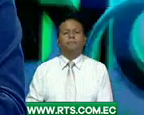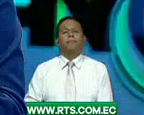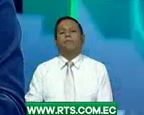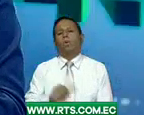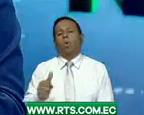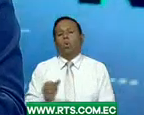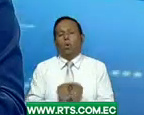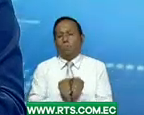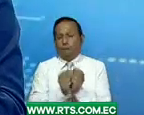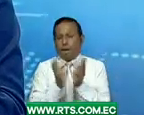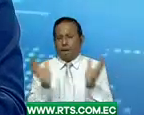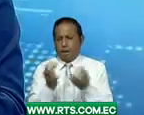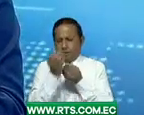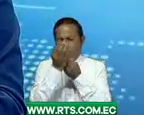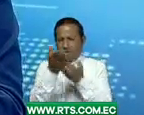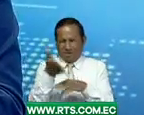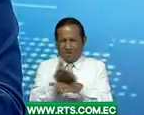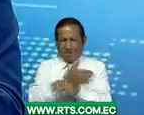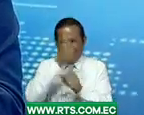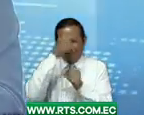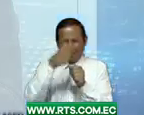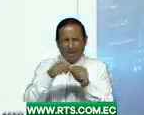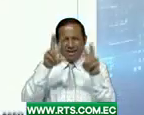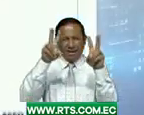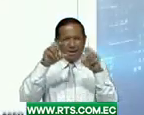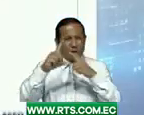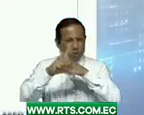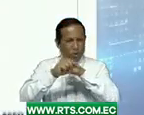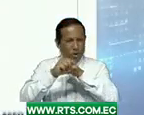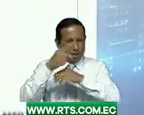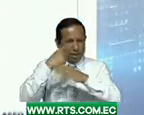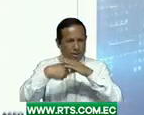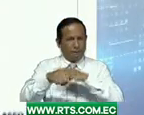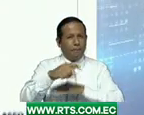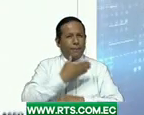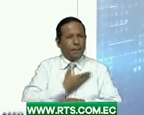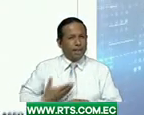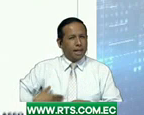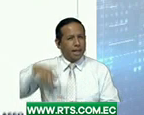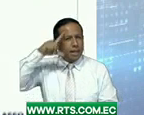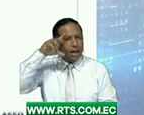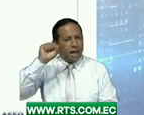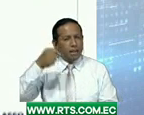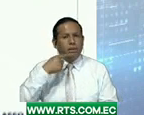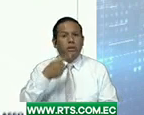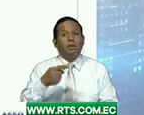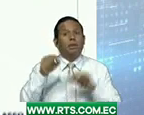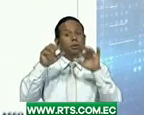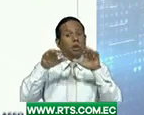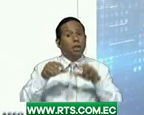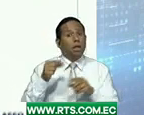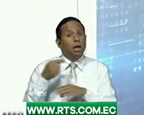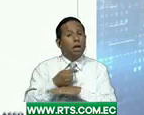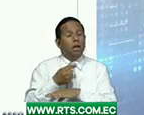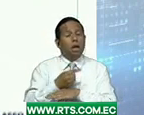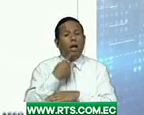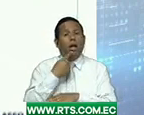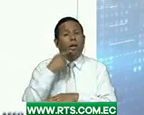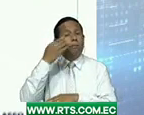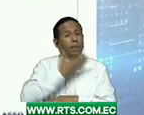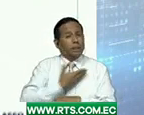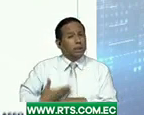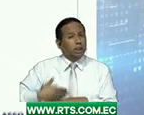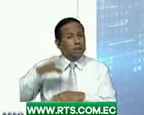ampliamos la información que mencionamos hace pocos instantes en cuanto al tuit del presidente de la República, Guillermo Lasso, y esta vez por la Secretaría General de la Presidencia